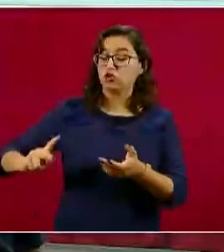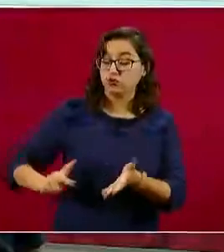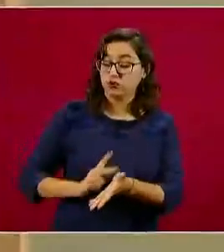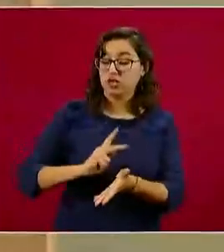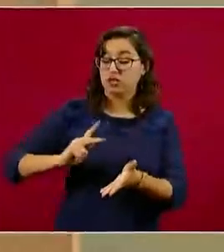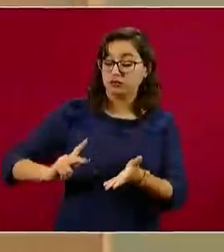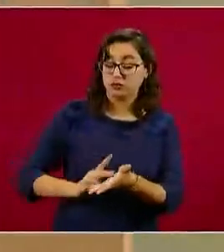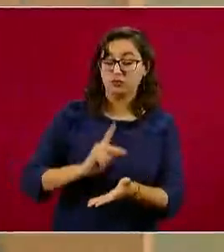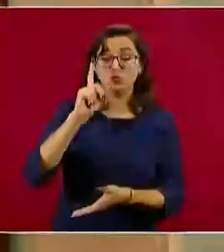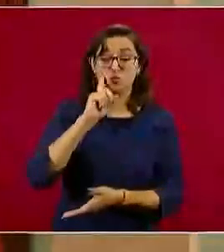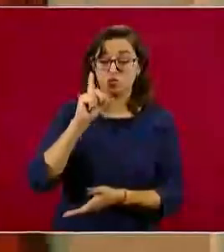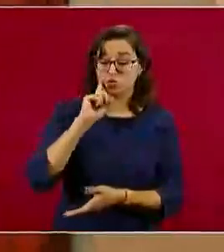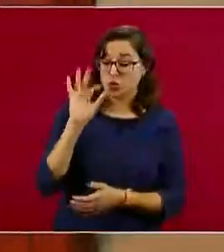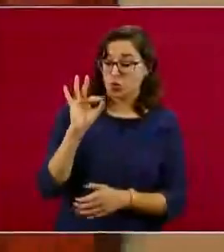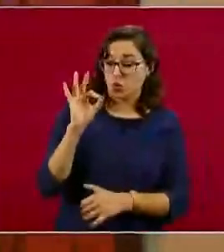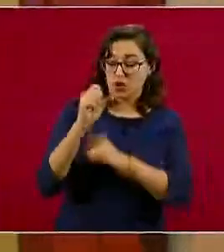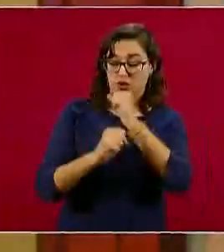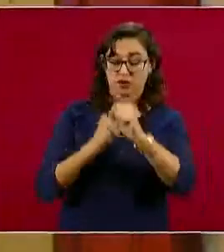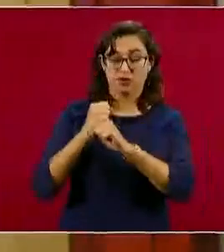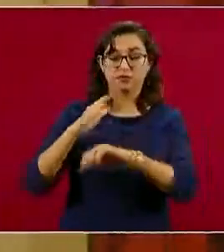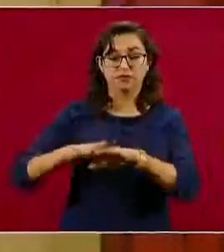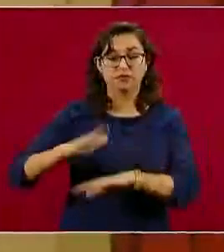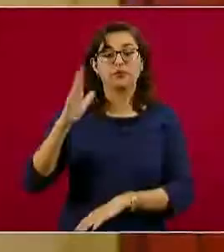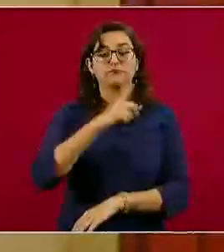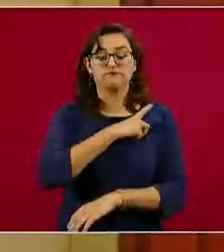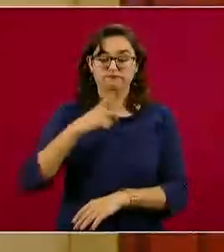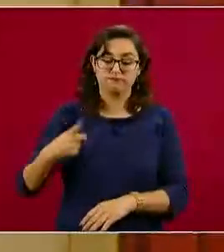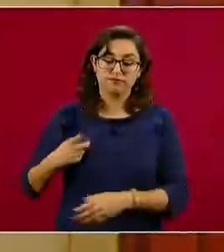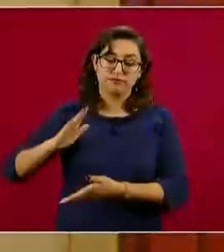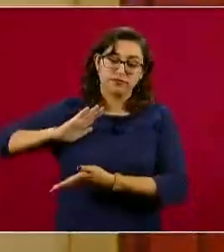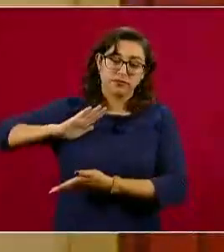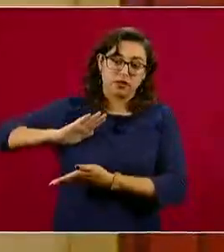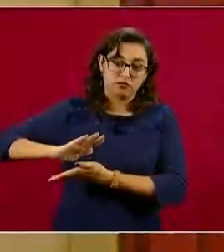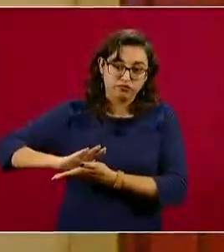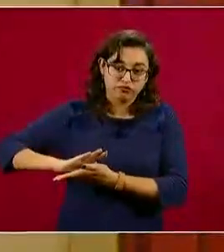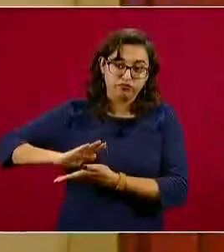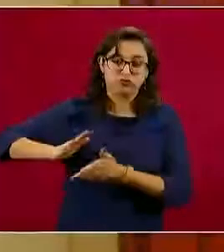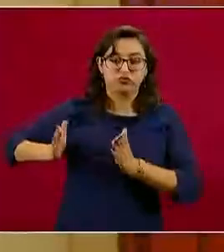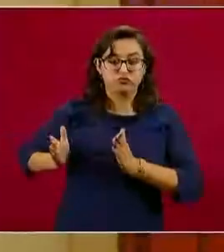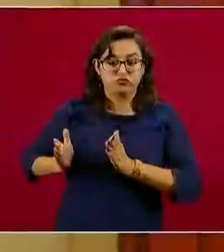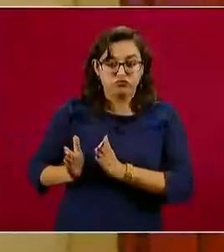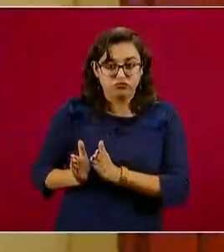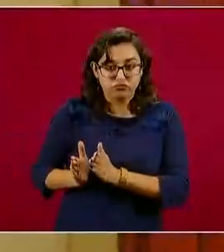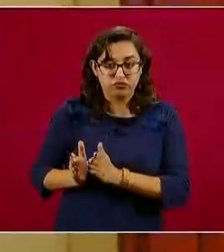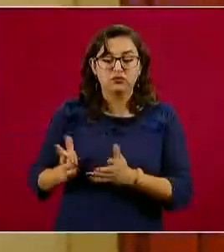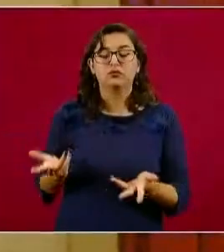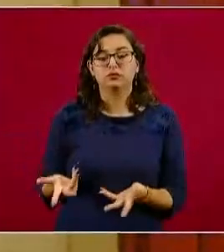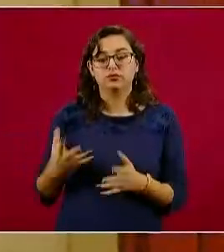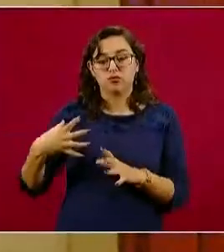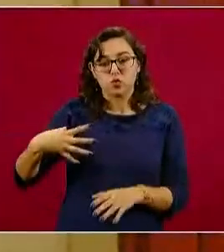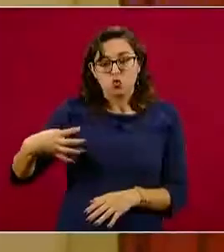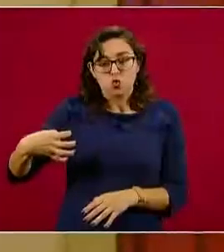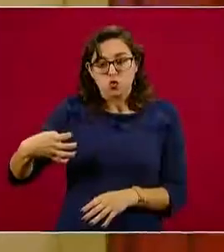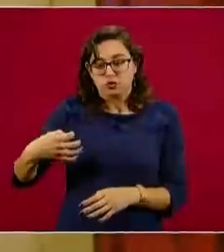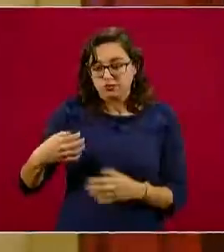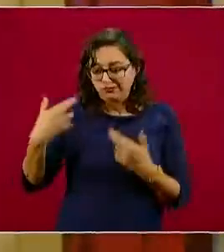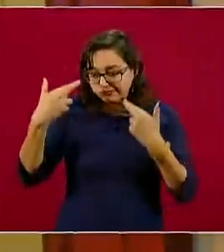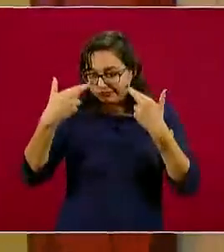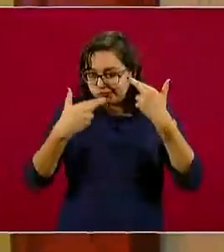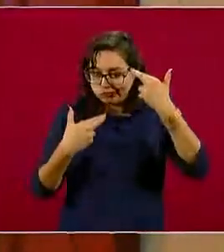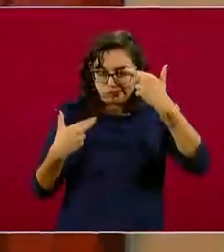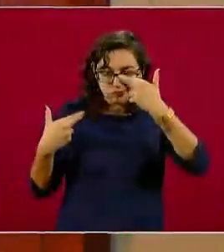las mujeres con riesgo promedio, se hagan una mastografía, una mamografía, que es un estudio radiológico de los senos